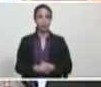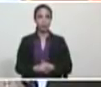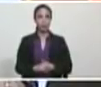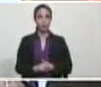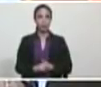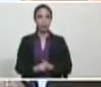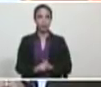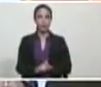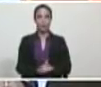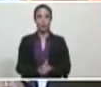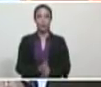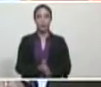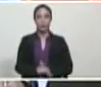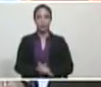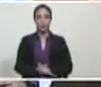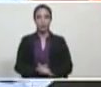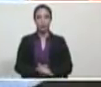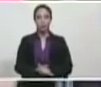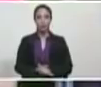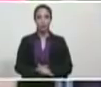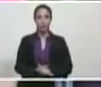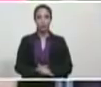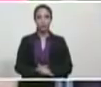El mantenimiento preventivo.